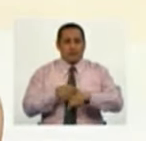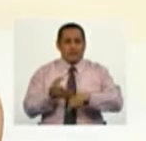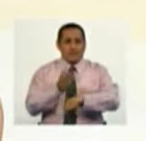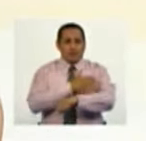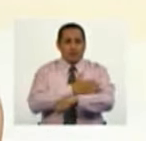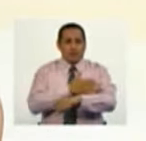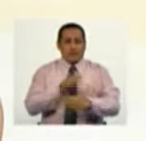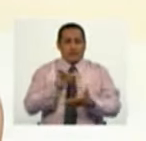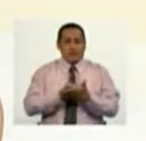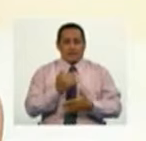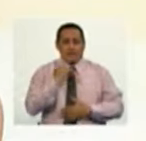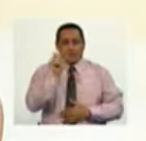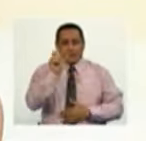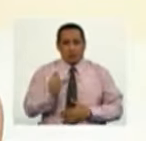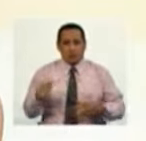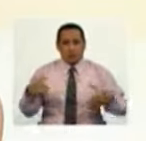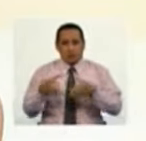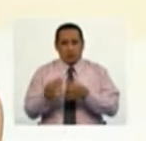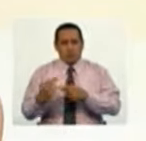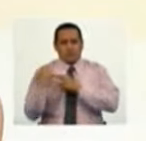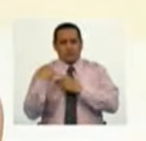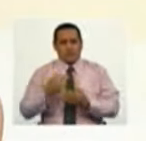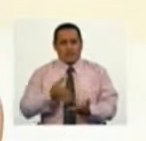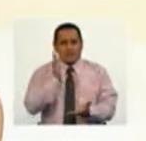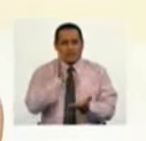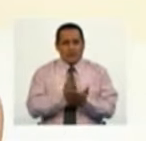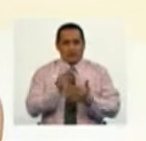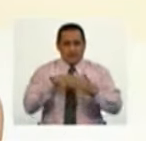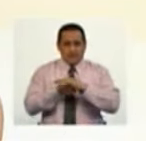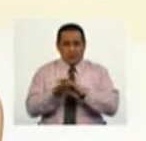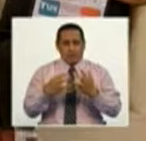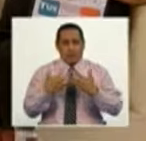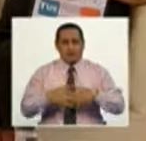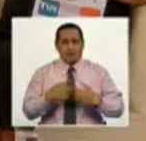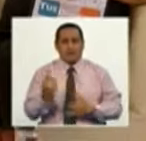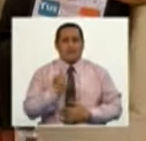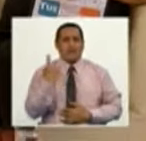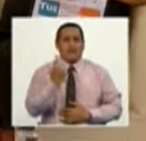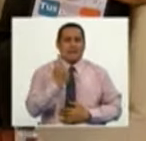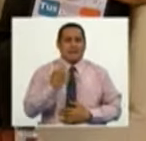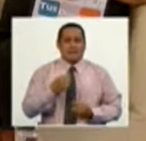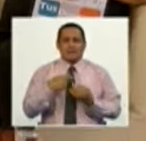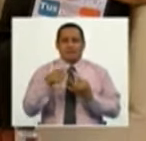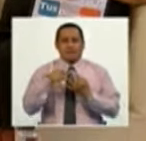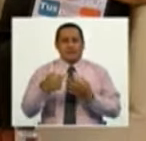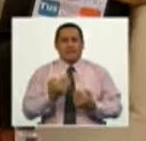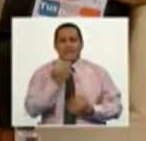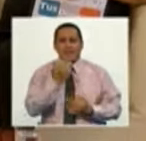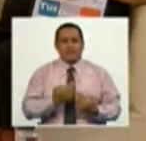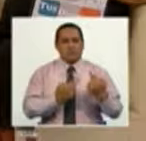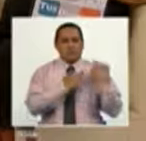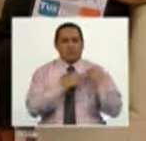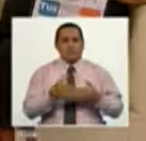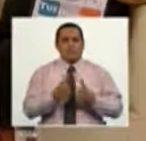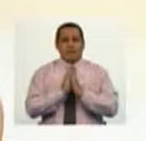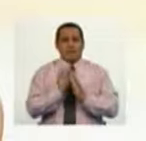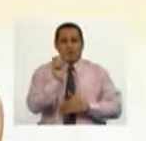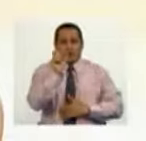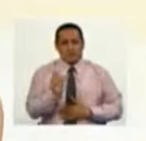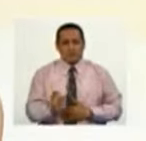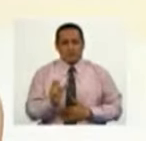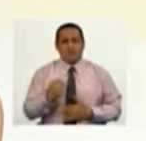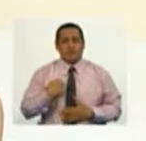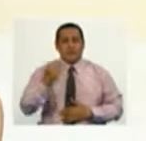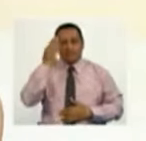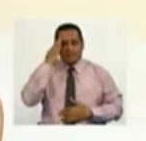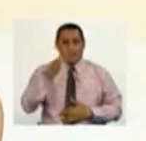el momento en el que el órgano con facultad sancionadora de la empresa, el gerente general, etcétera, quien tenga la facultad de despedir a una